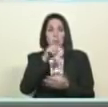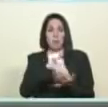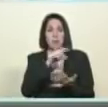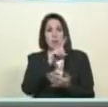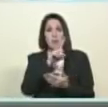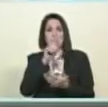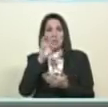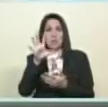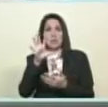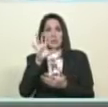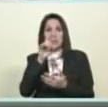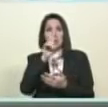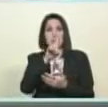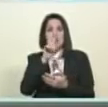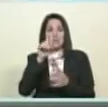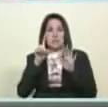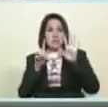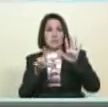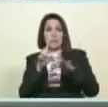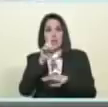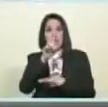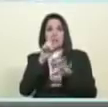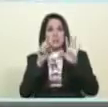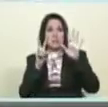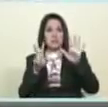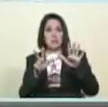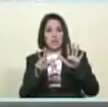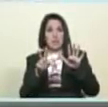año 17, 3 años y pico,